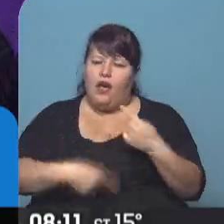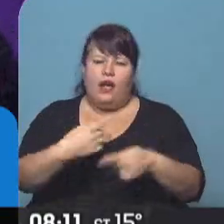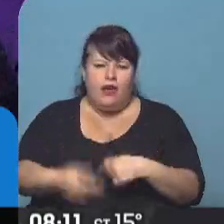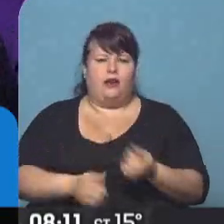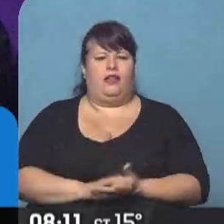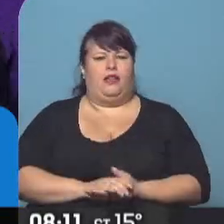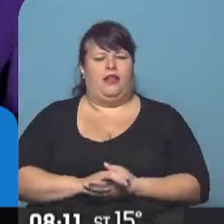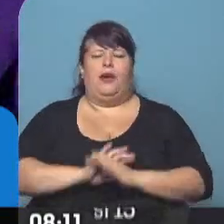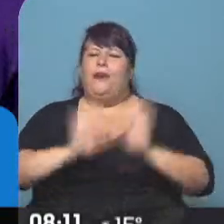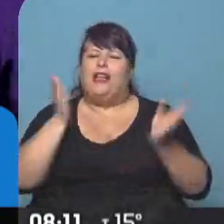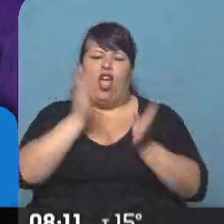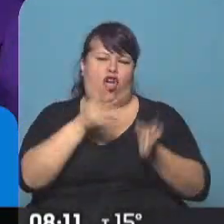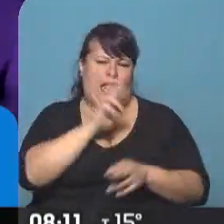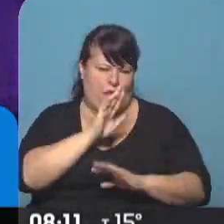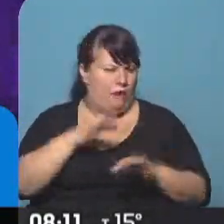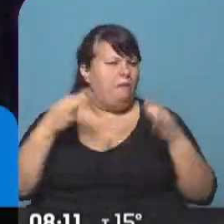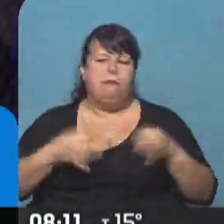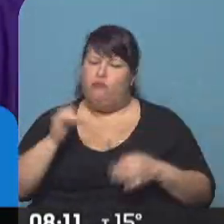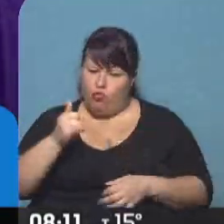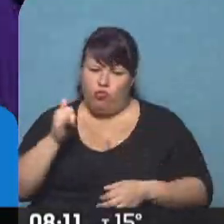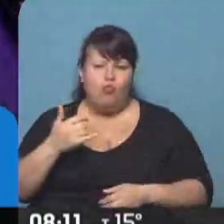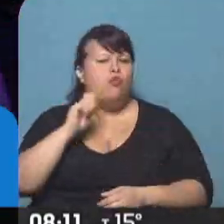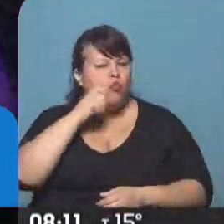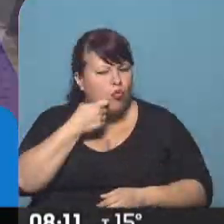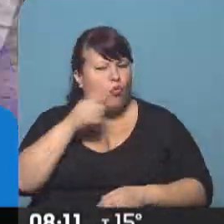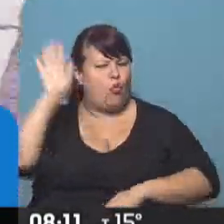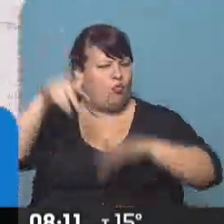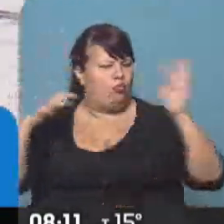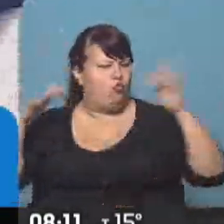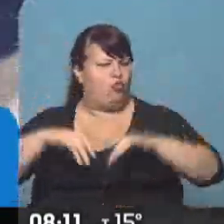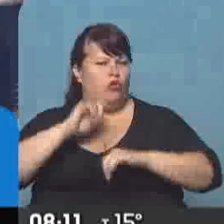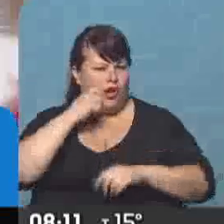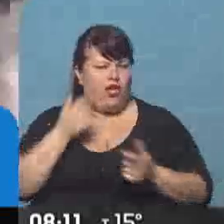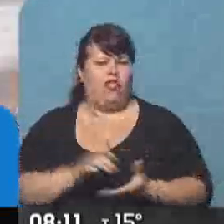y la violencia de género. Perfecto, sí. Muy buena la convocatoria que